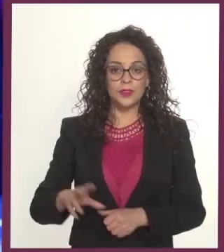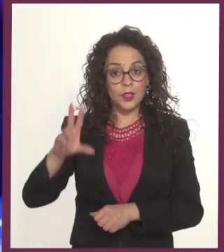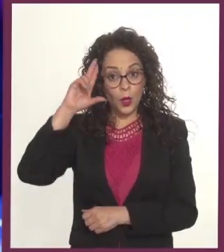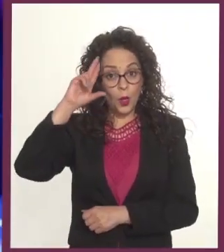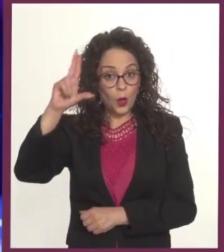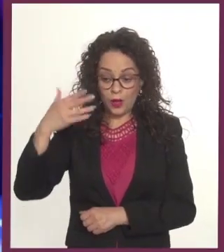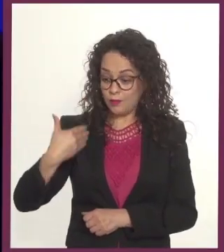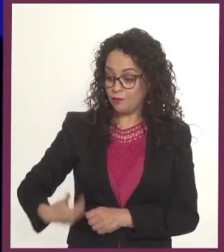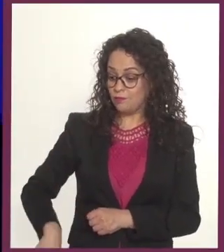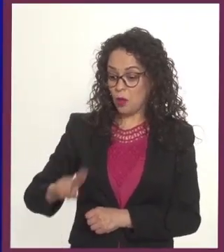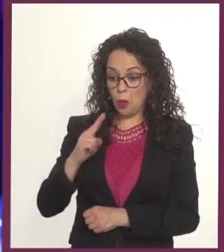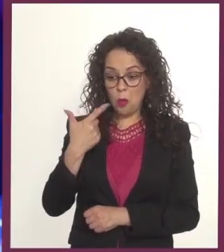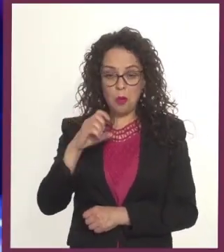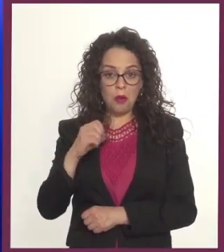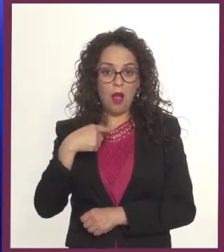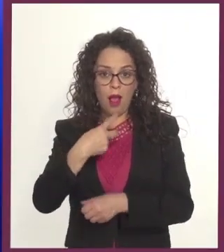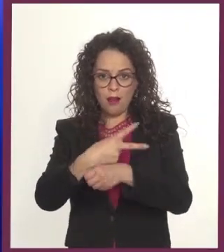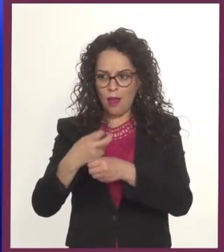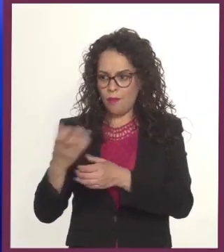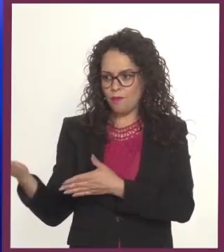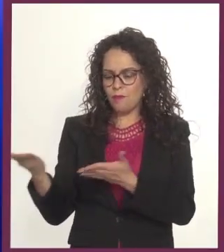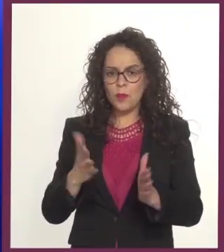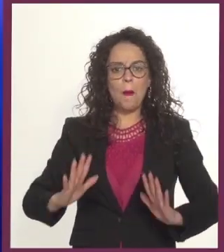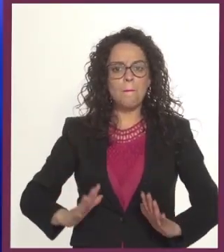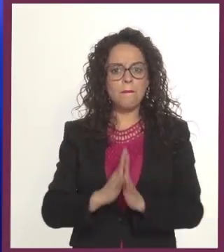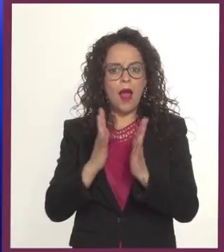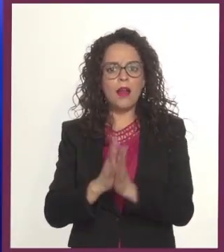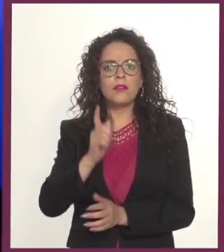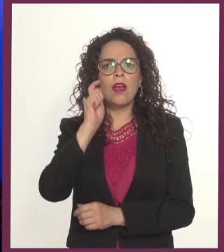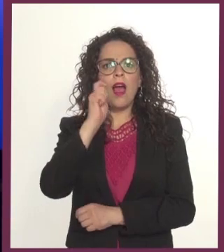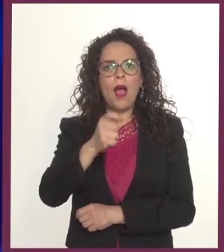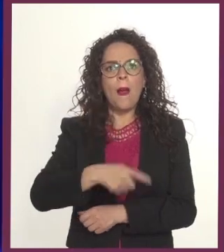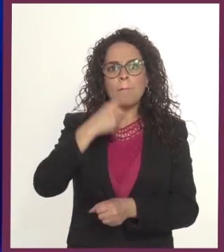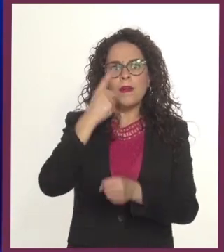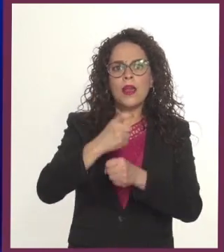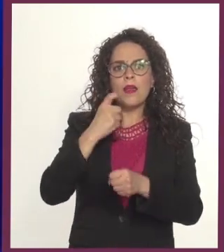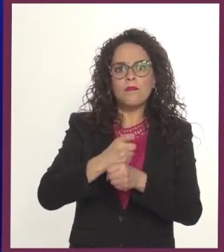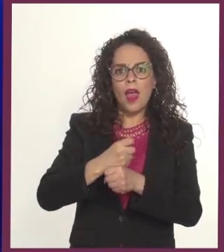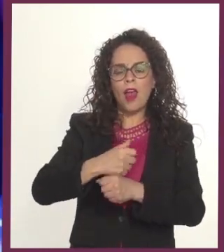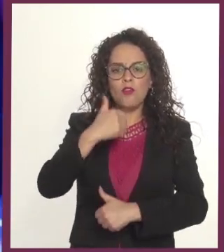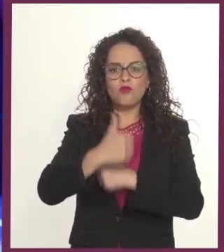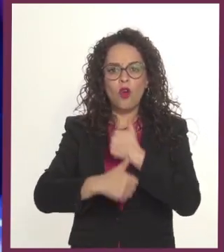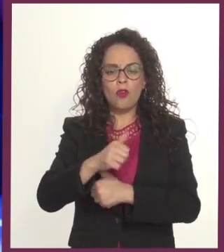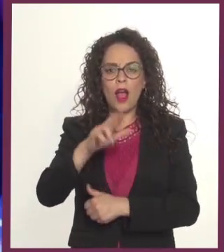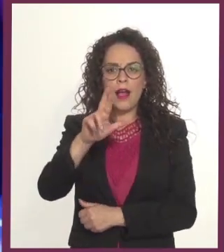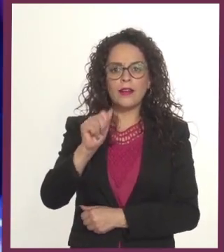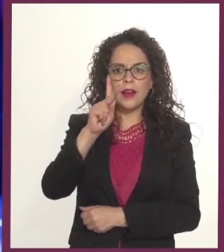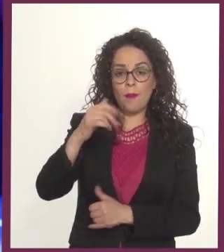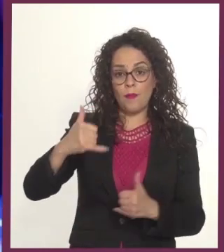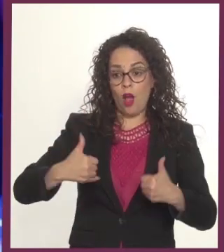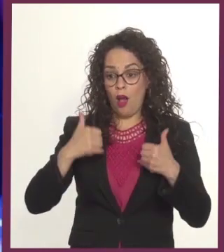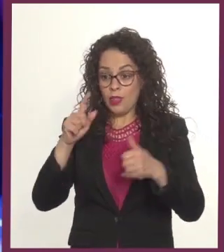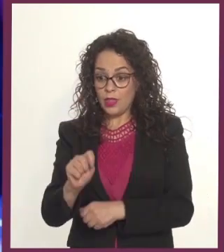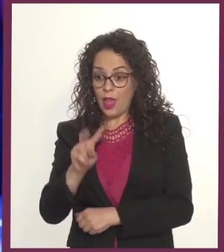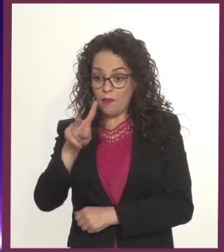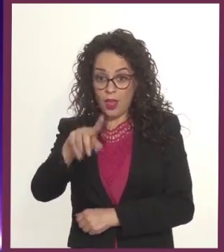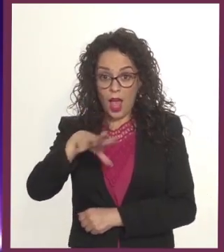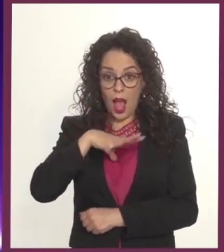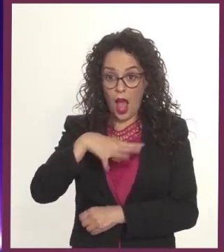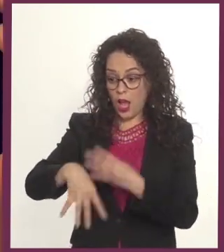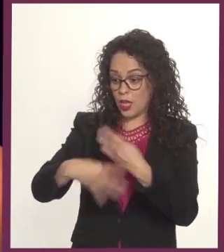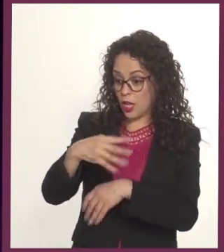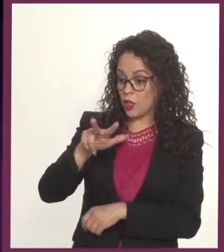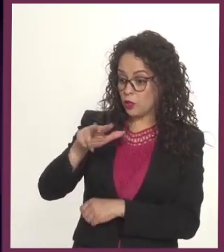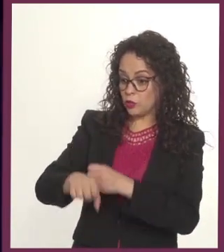¡Yo! Hola, soy Hugo y los invito a participar en el primer concurso de rap del programa Jóvenes en TV. Si